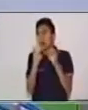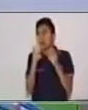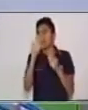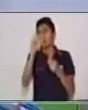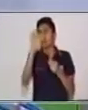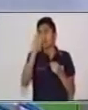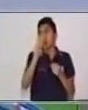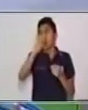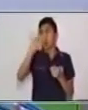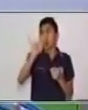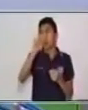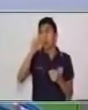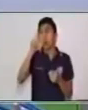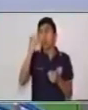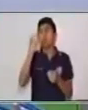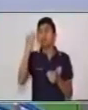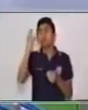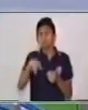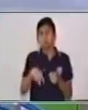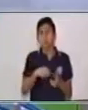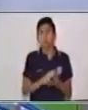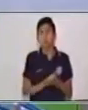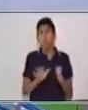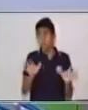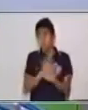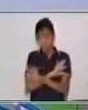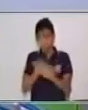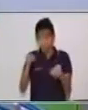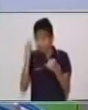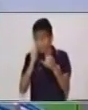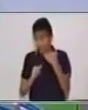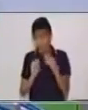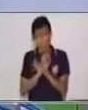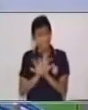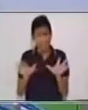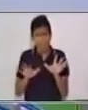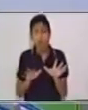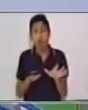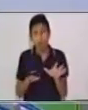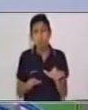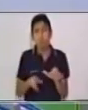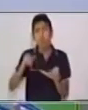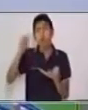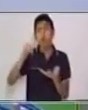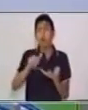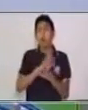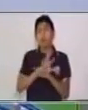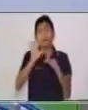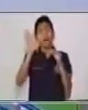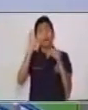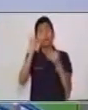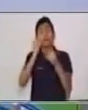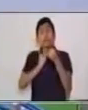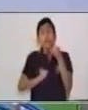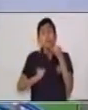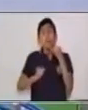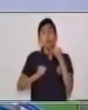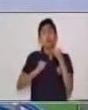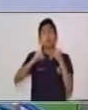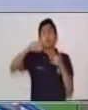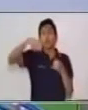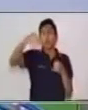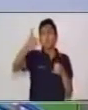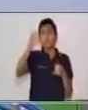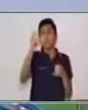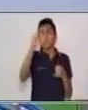conjunción coordinante adversativa. Terminamos de realizar la segunda proposición y hemos terminado la macroestructura de